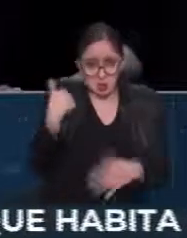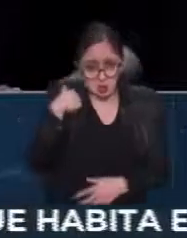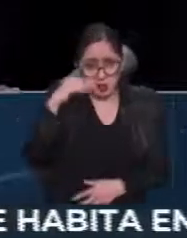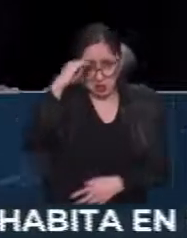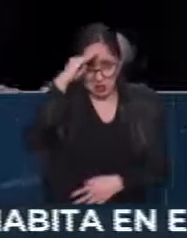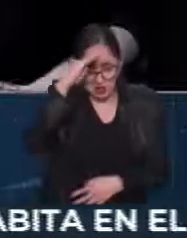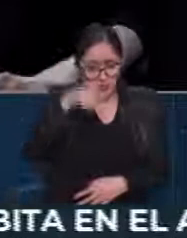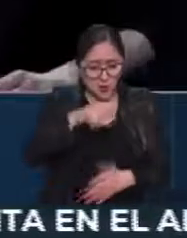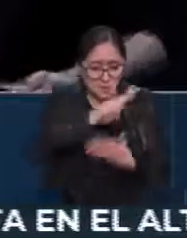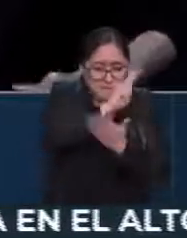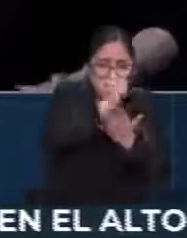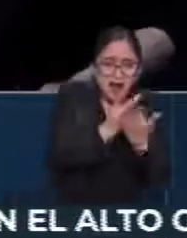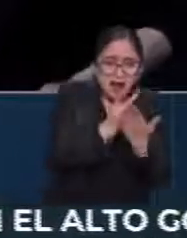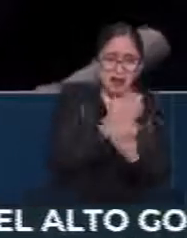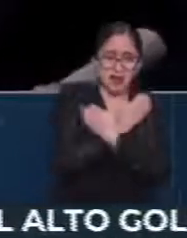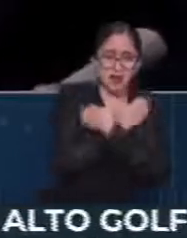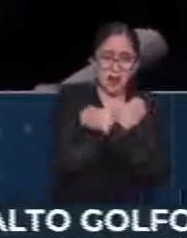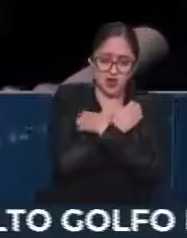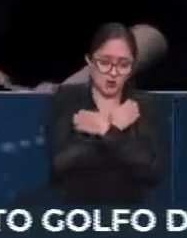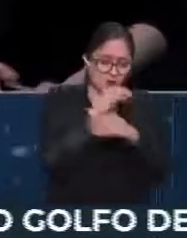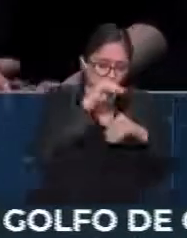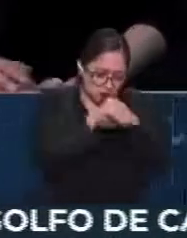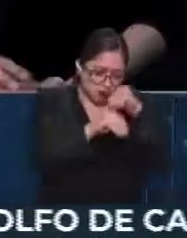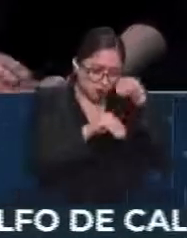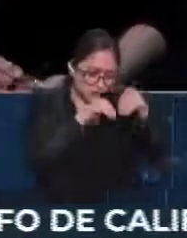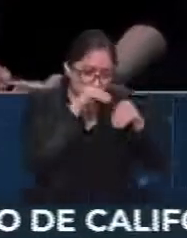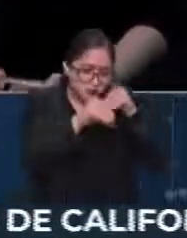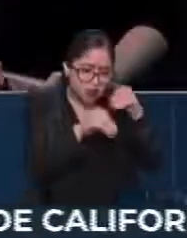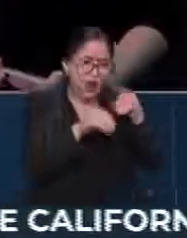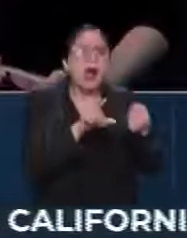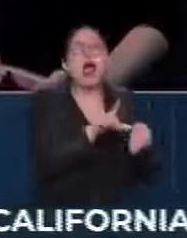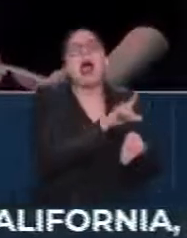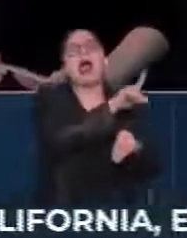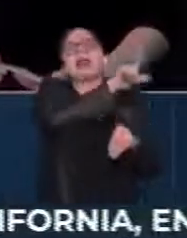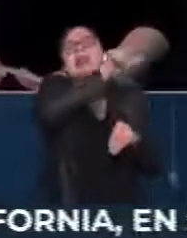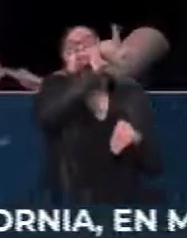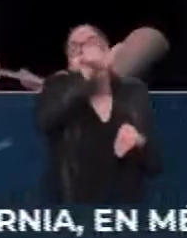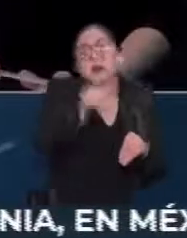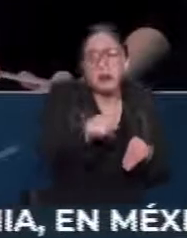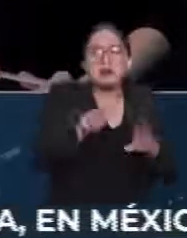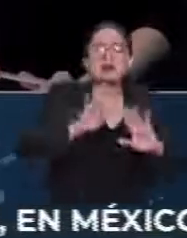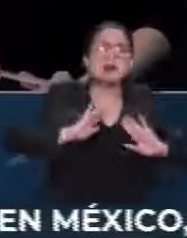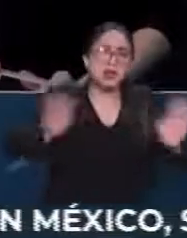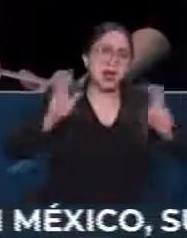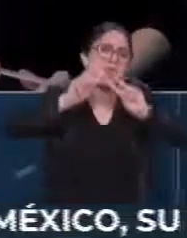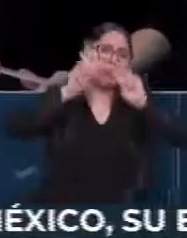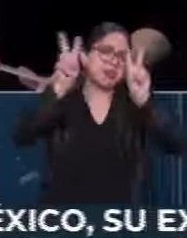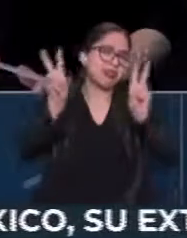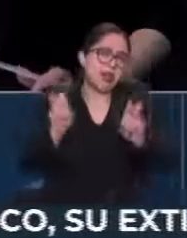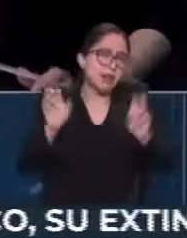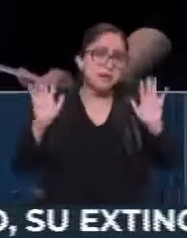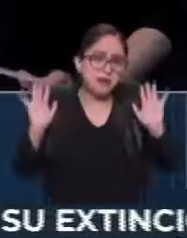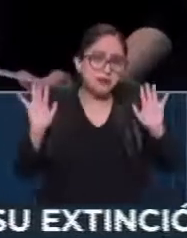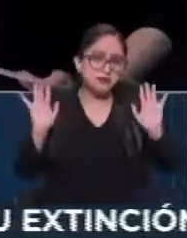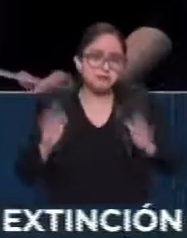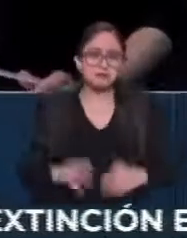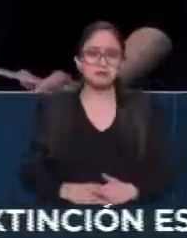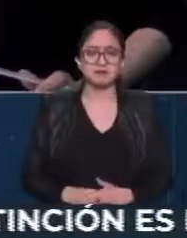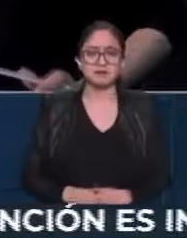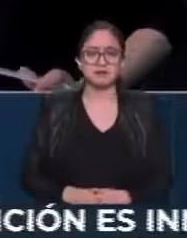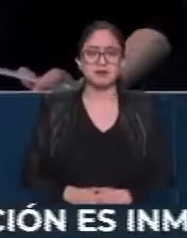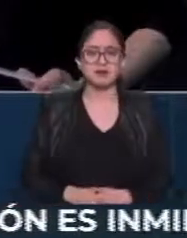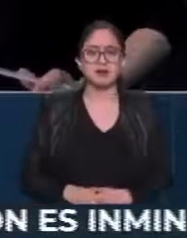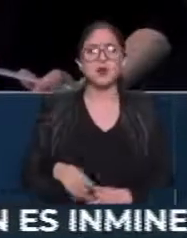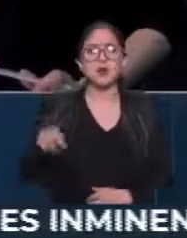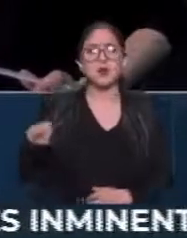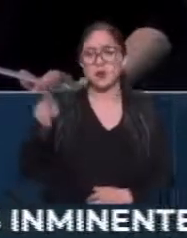a esa, y después ya nos vamos a lo que toca. Como dicen en mi pueblo, como tú ya dijiste que dicen en el tuyo, aquí hay otra fase, Bueno, pues no es